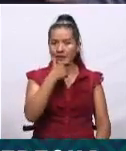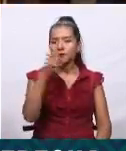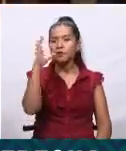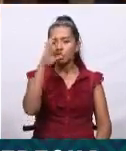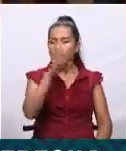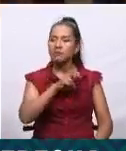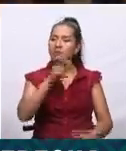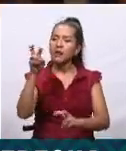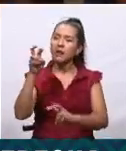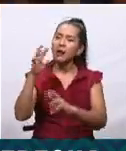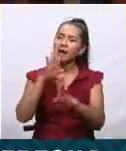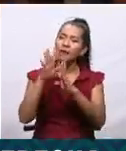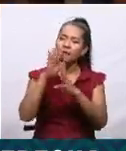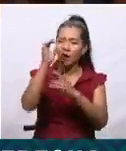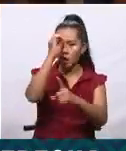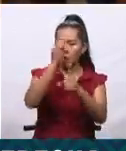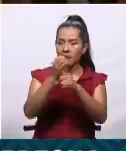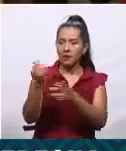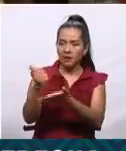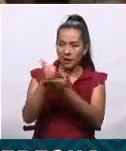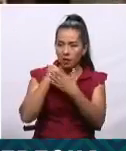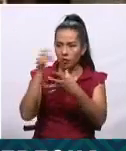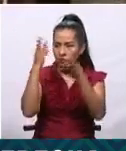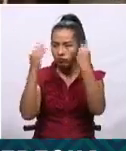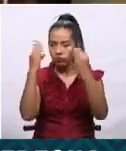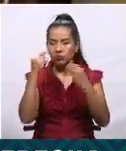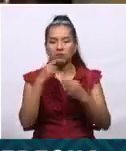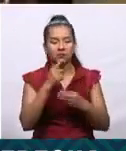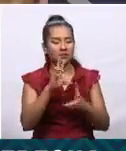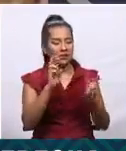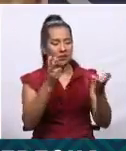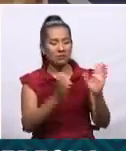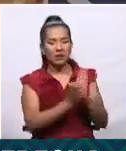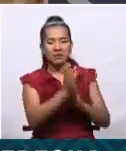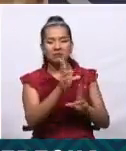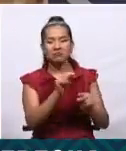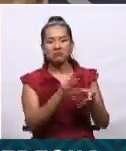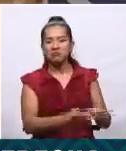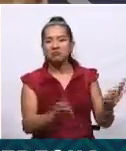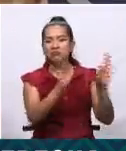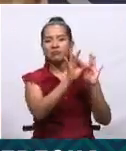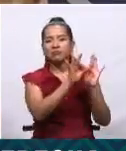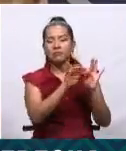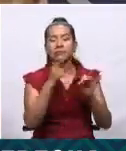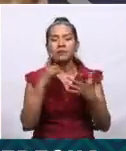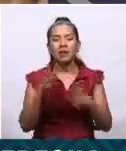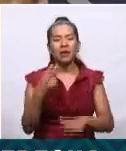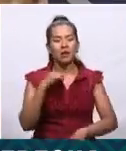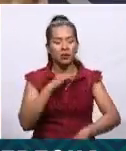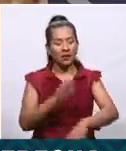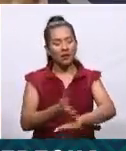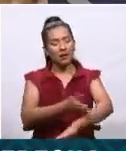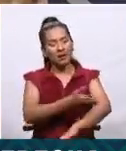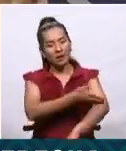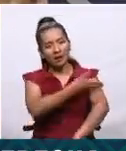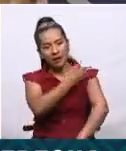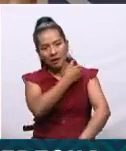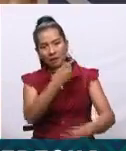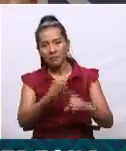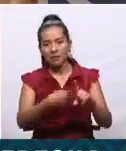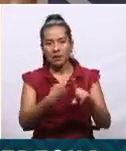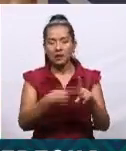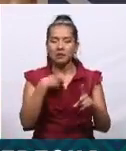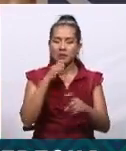y no le importa el censo, señaló por su parte el diputado Ángelo Céspedes. Nosotros meses atrás venimos enunciando que el